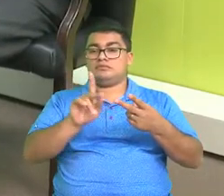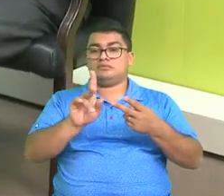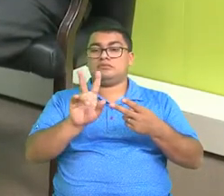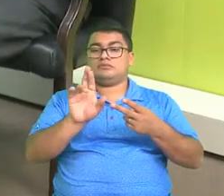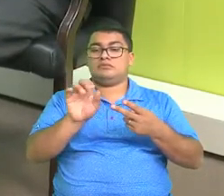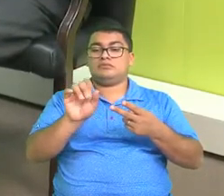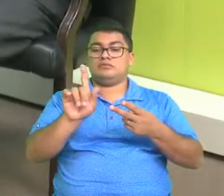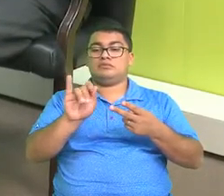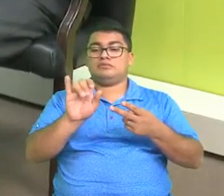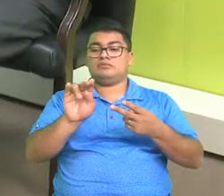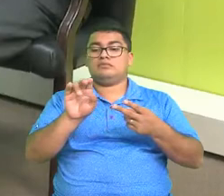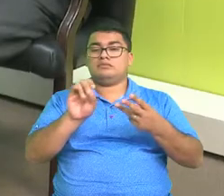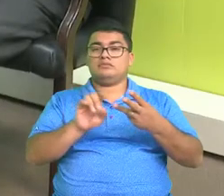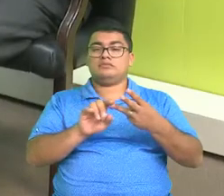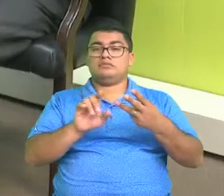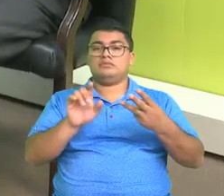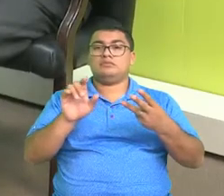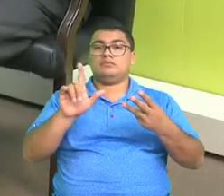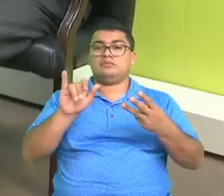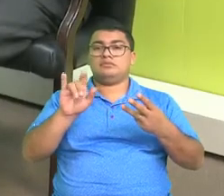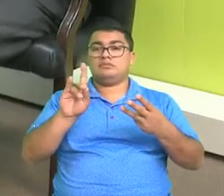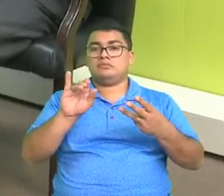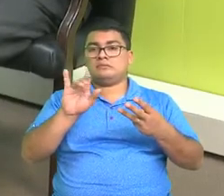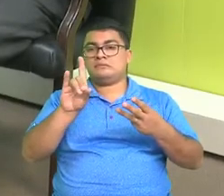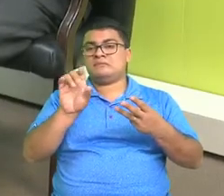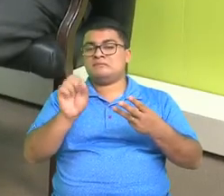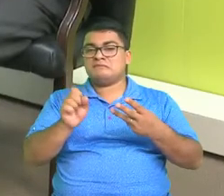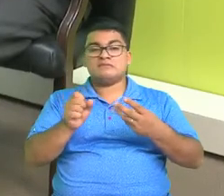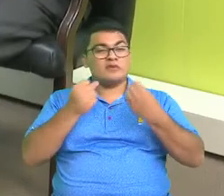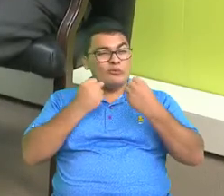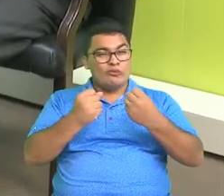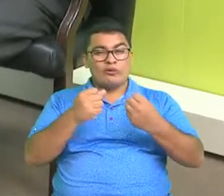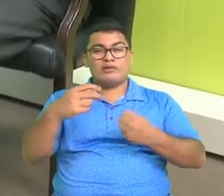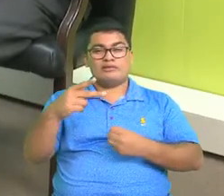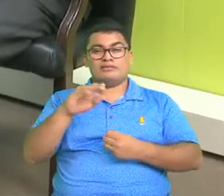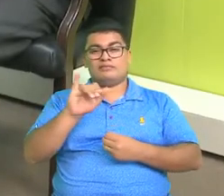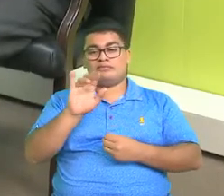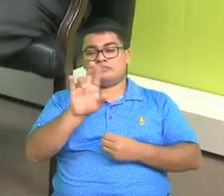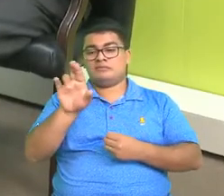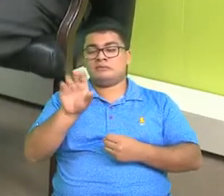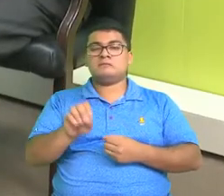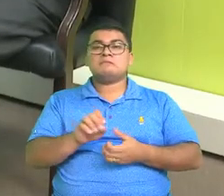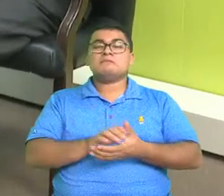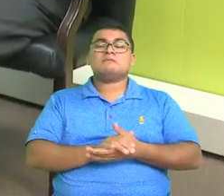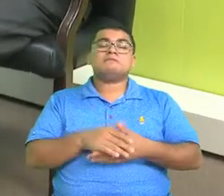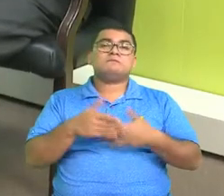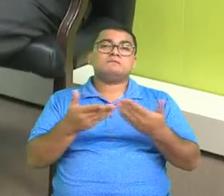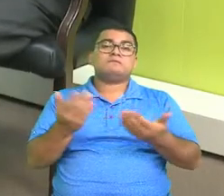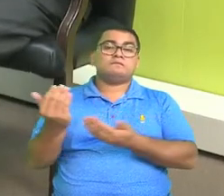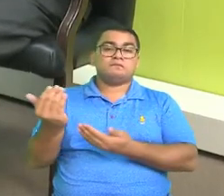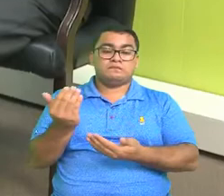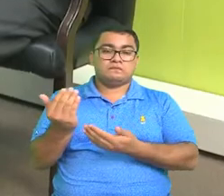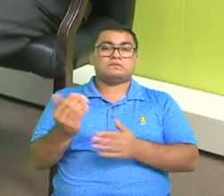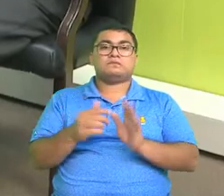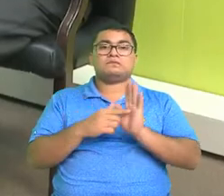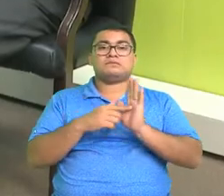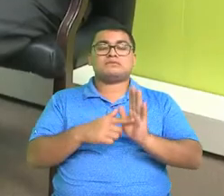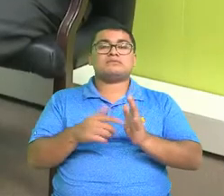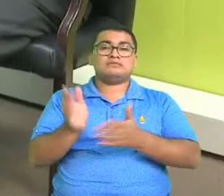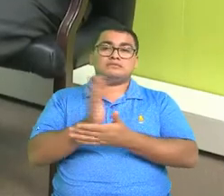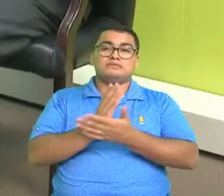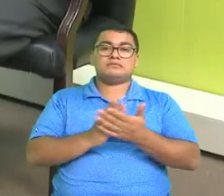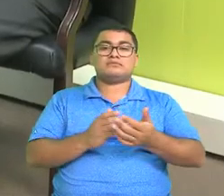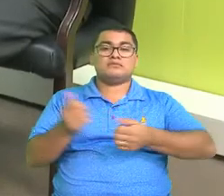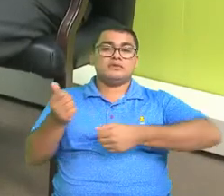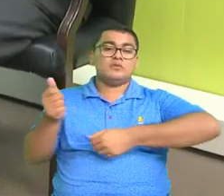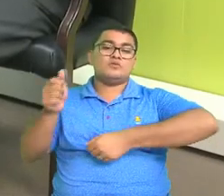fortificada, ¿verdad? Fortificada con hierro en ese momento. Y los bebés prematuros, hay unas fórmulas